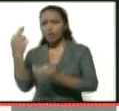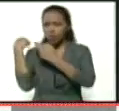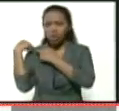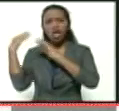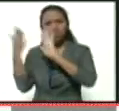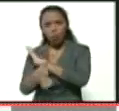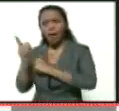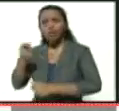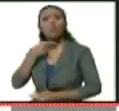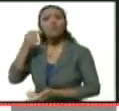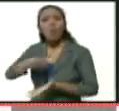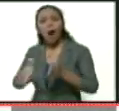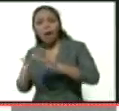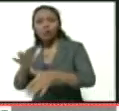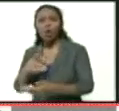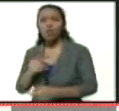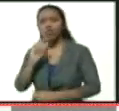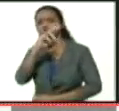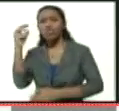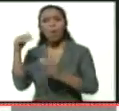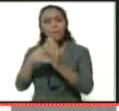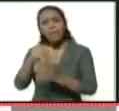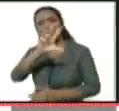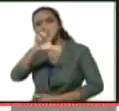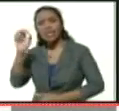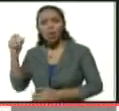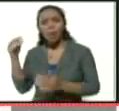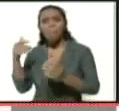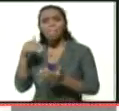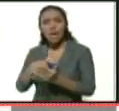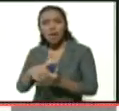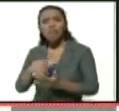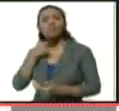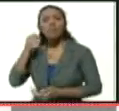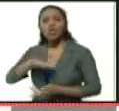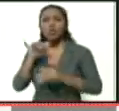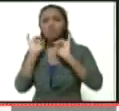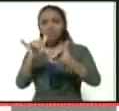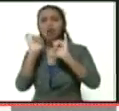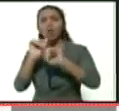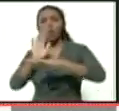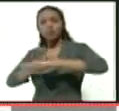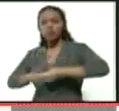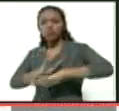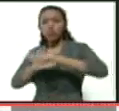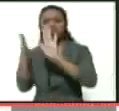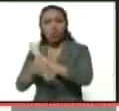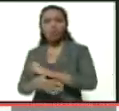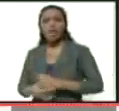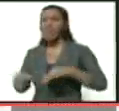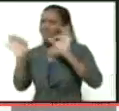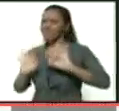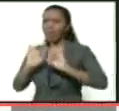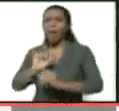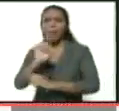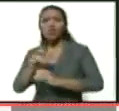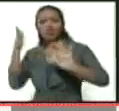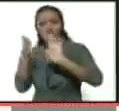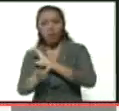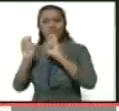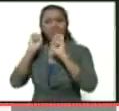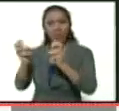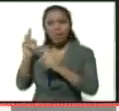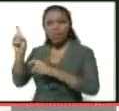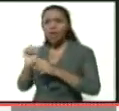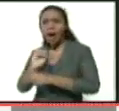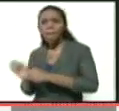todos estos muertos. Y de los 200.000, 300.000 muertos que usted mismo anuncia, le dijo un periodista. Nadie le preguntó sobre este tema del